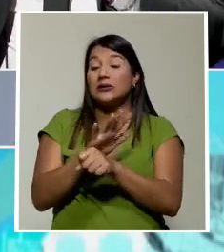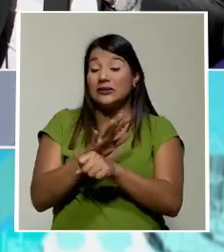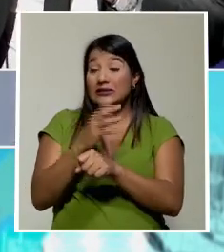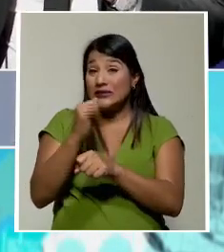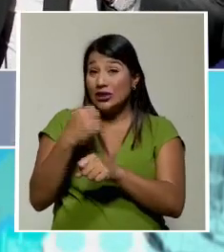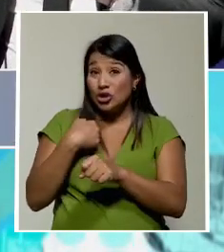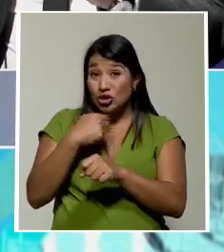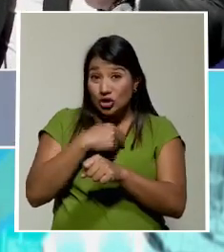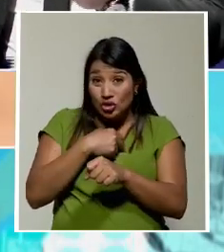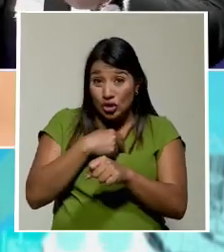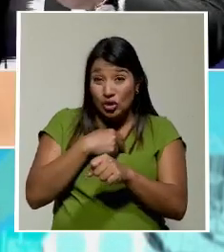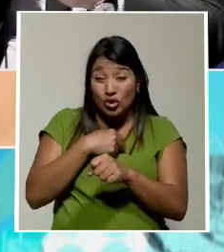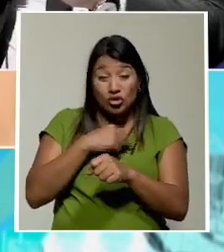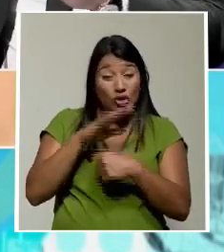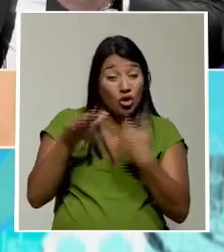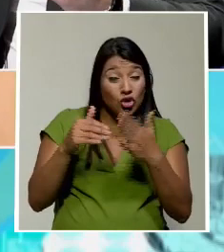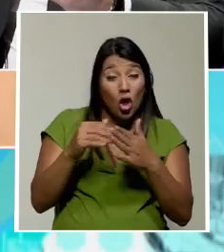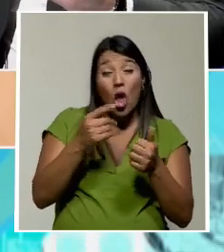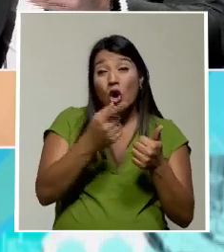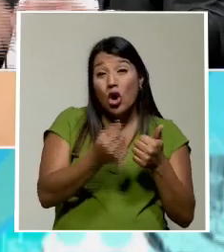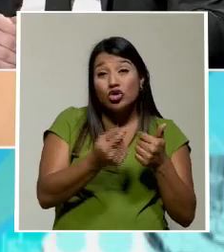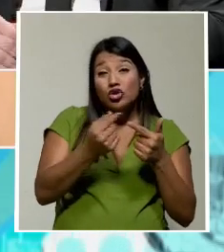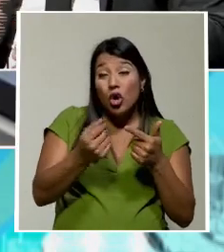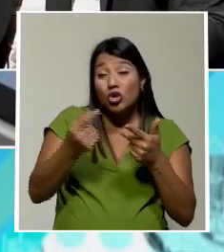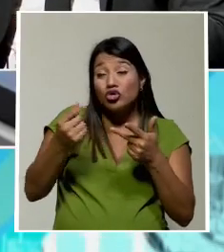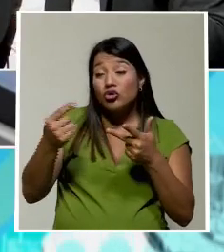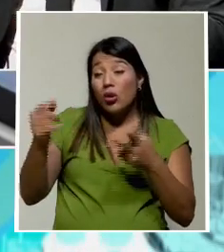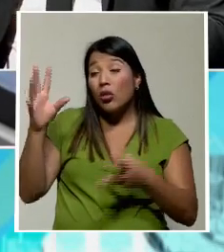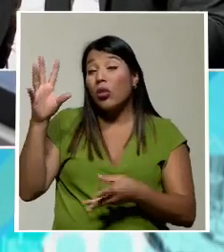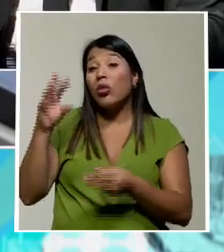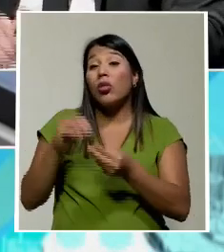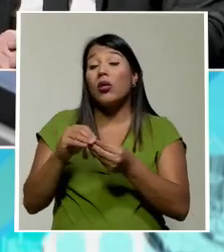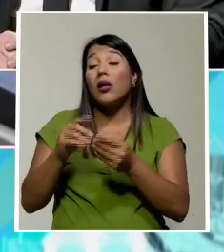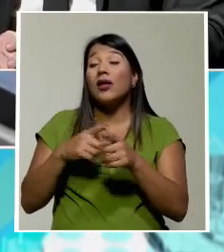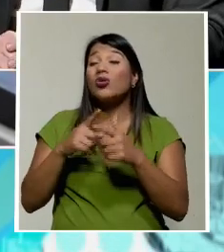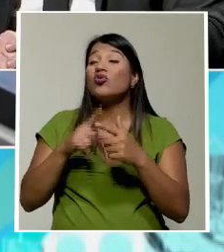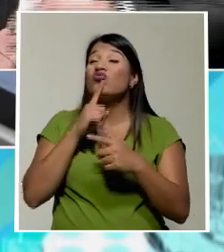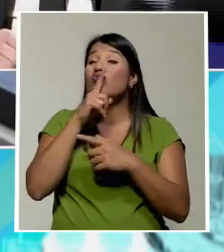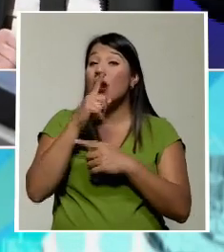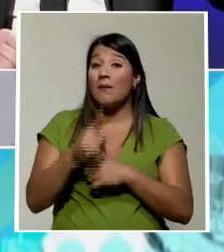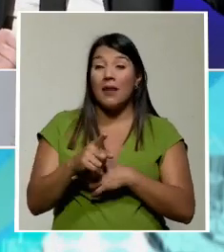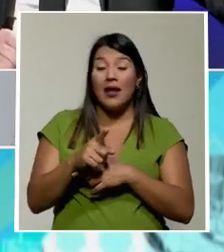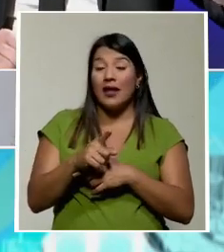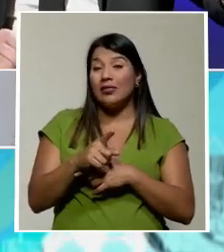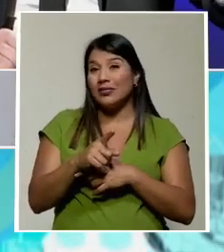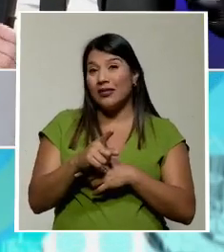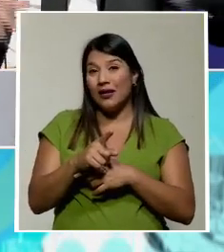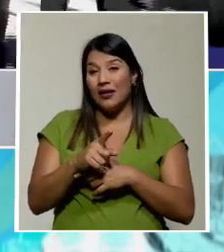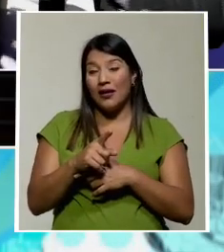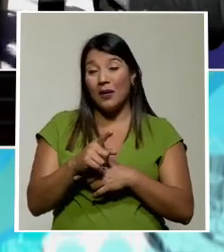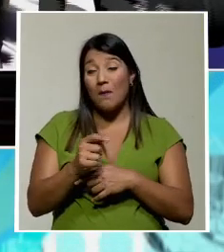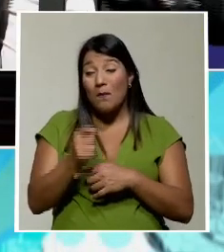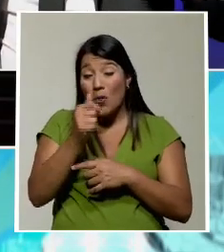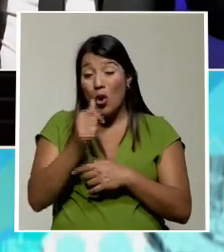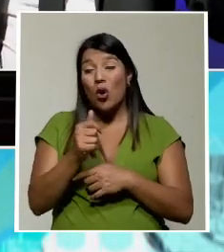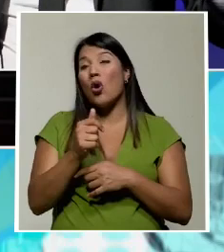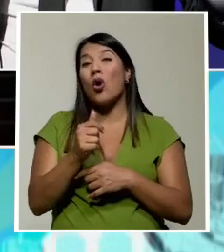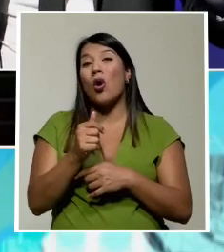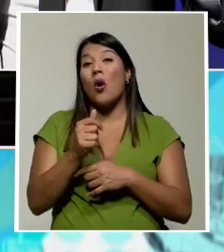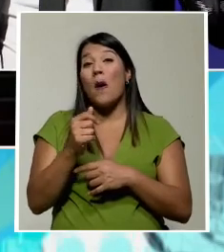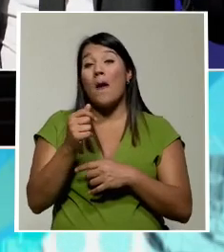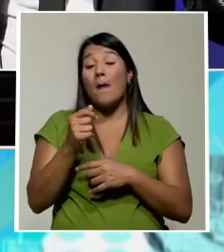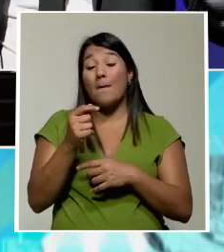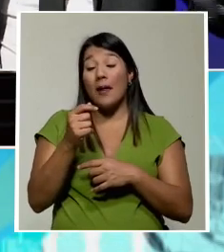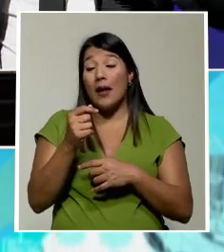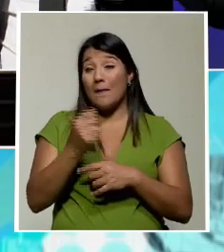los costos, realmente es muy por debajo los precios que logra la fundación en beneficio del Estado. Y esa debería de ser